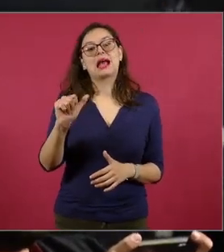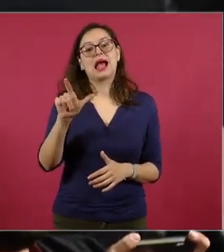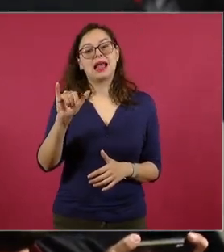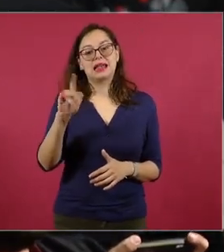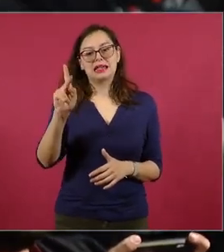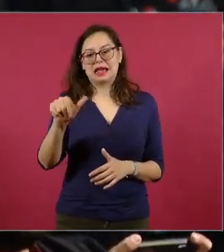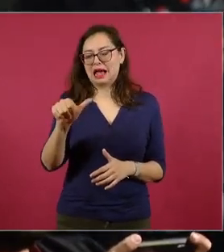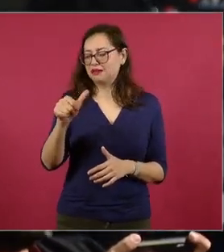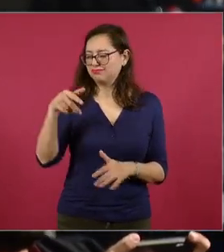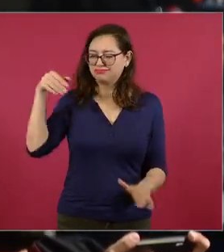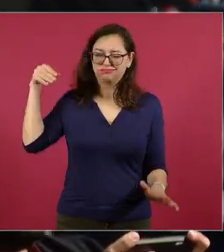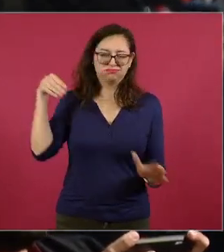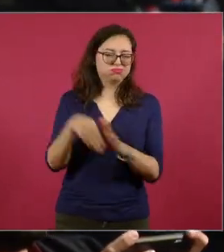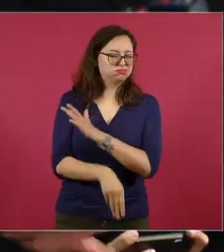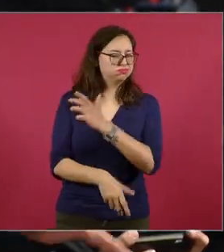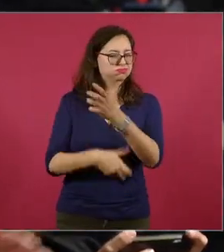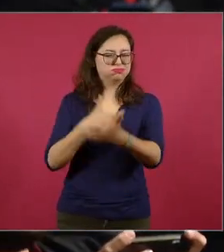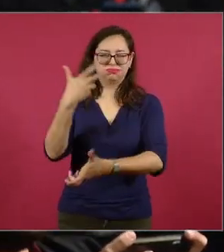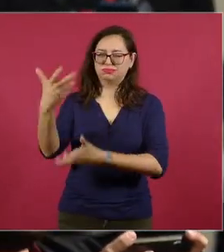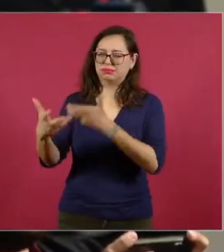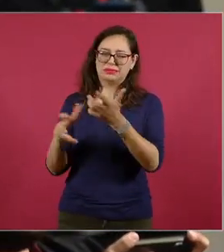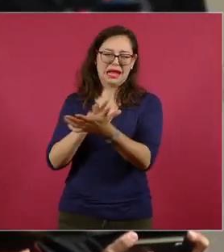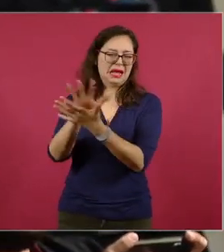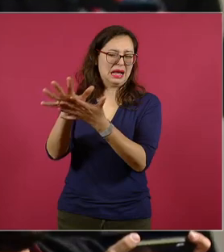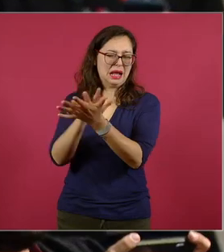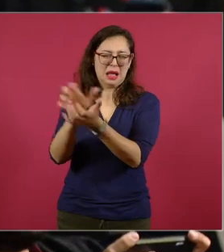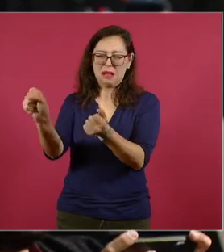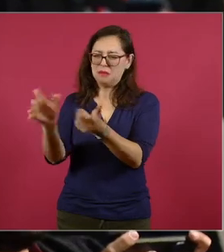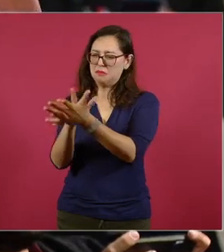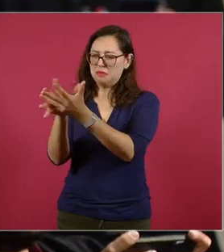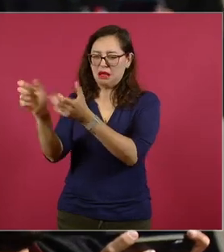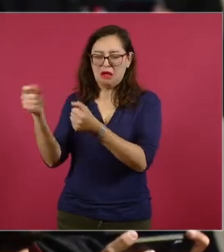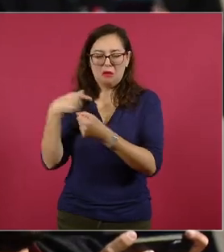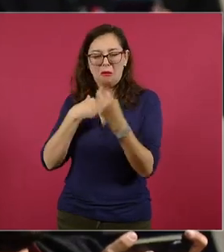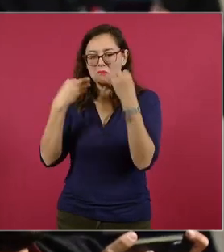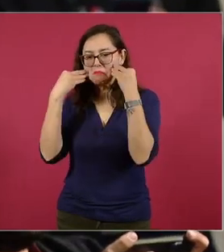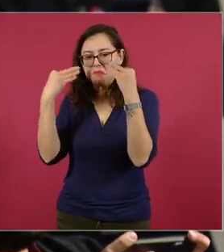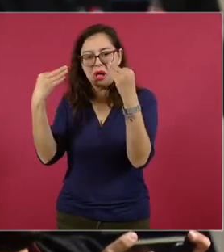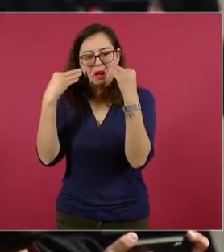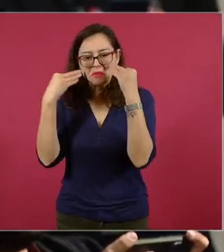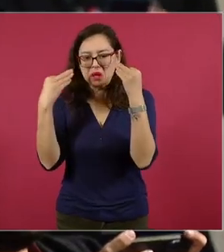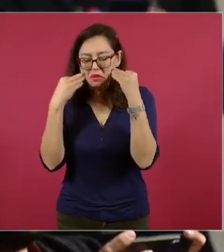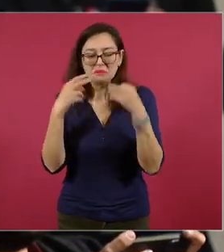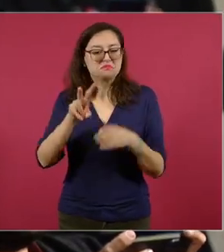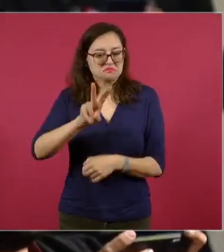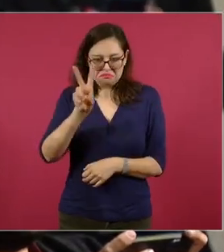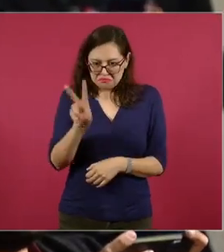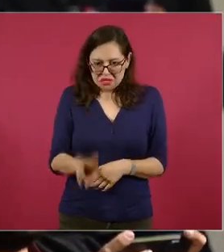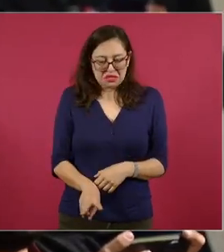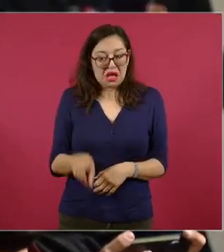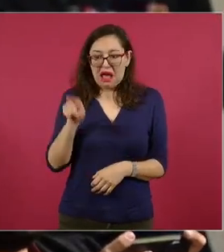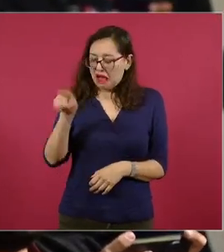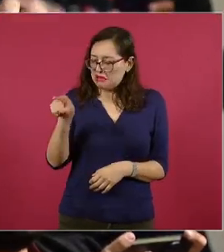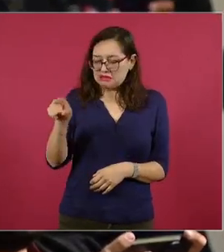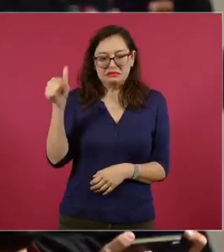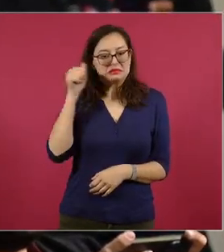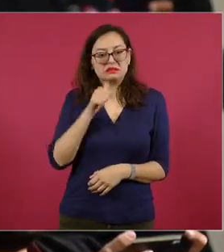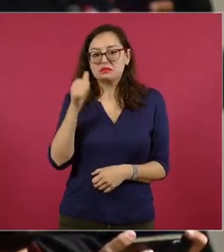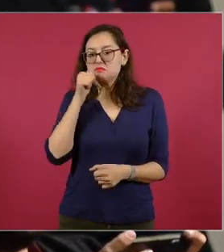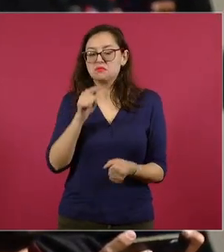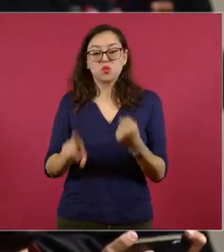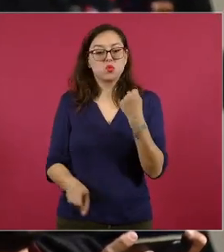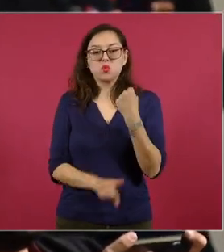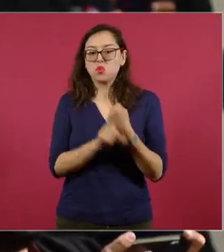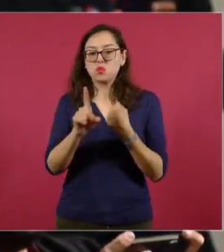más grandes que ha sufrido el territorio en donde yo estoy, en el estado donde yo estoy. Calica, siempre fue